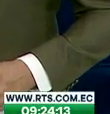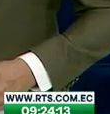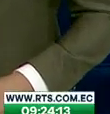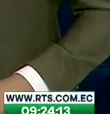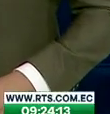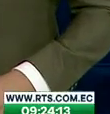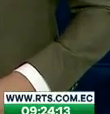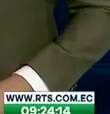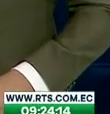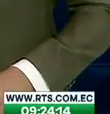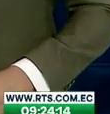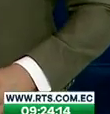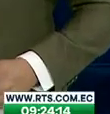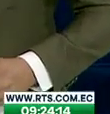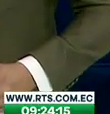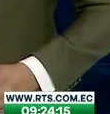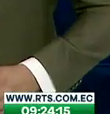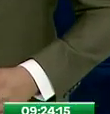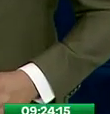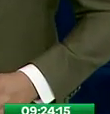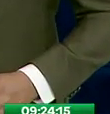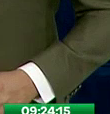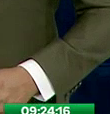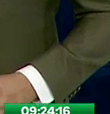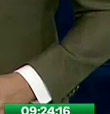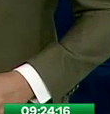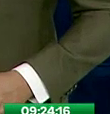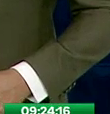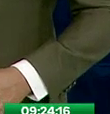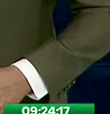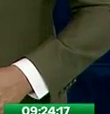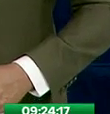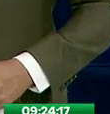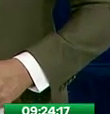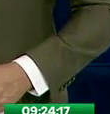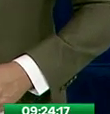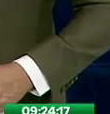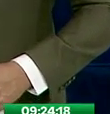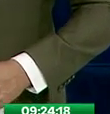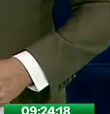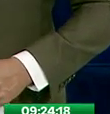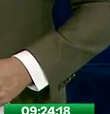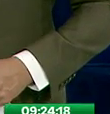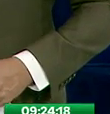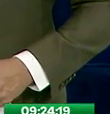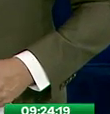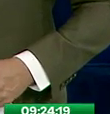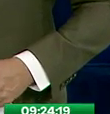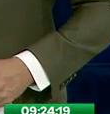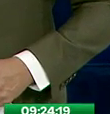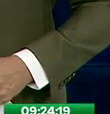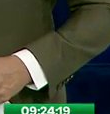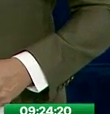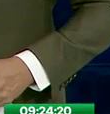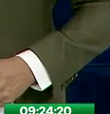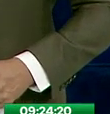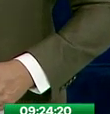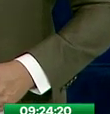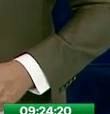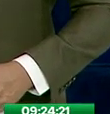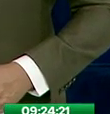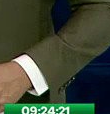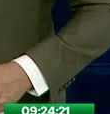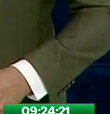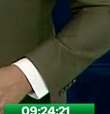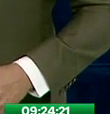para financiar el 100 por ciento de casas de hasta 130 mil dólares según el gerente general inició otro coso se